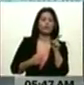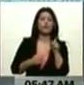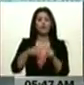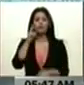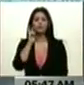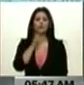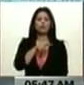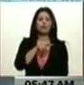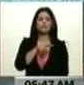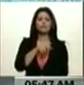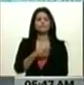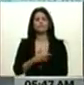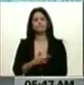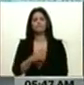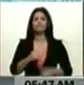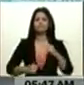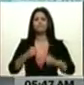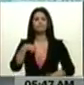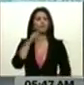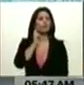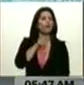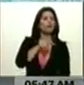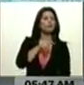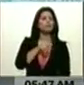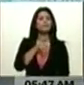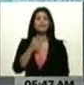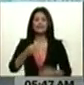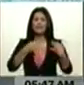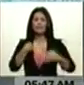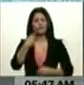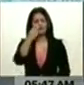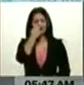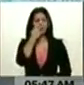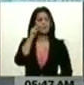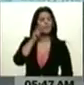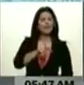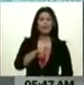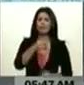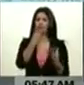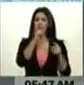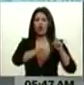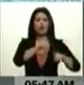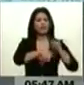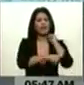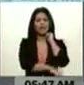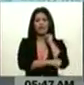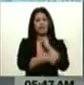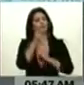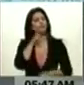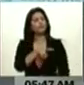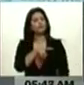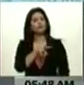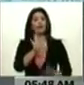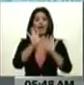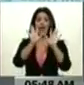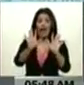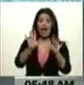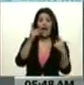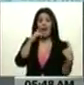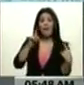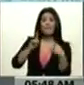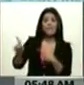cómo hacen cosas. Entonces ahora, yo quiero que vean esto, la diferencia en el tratamiento de la